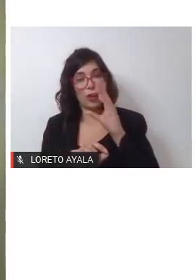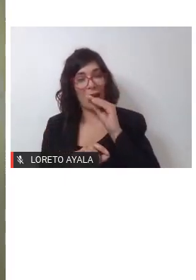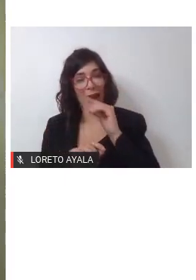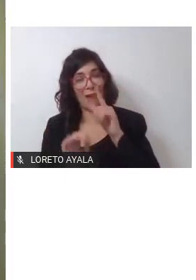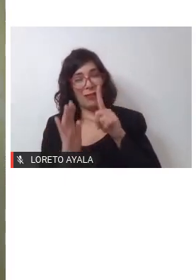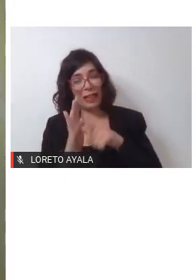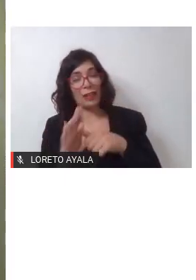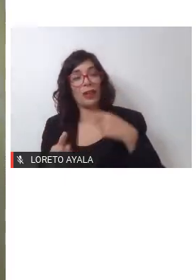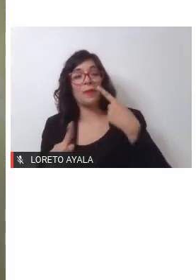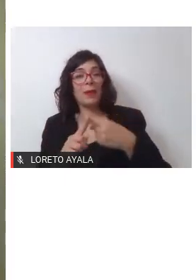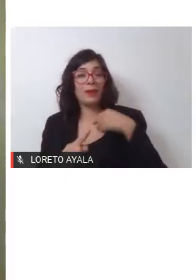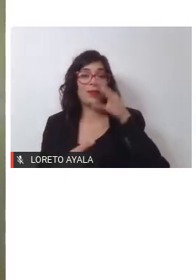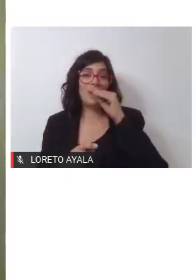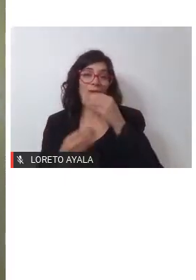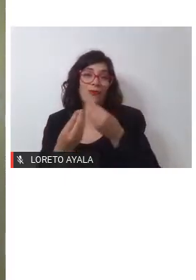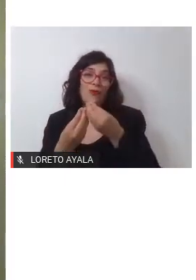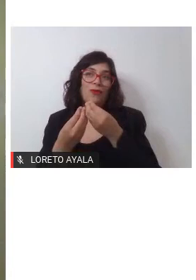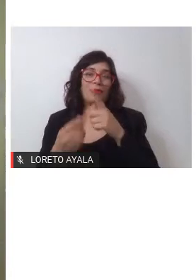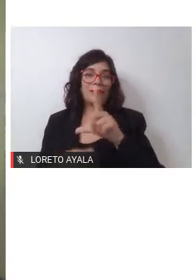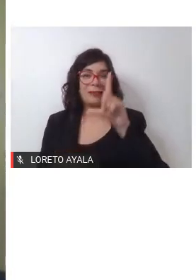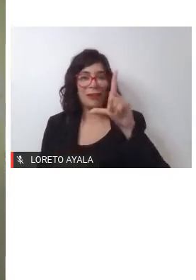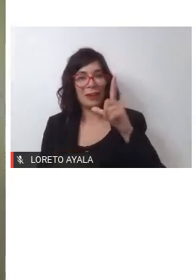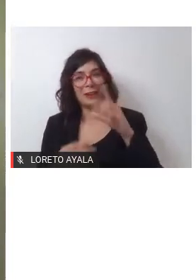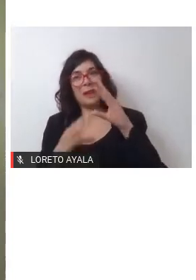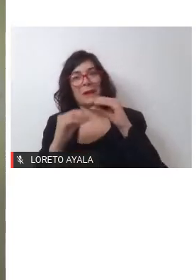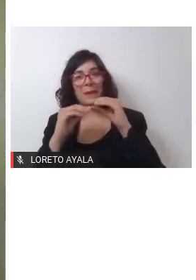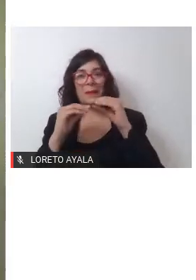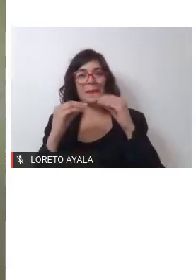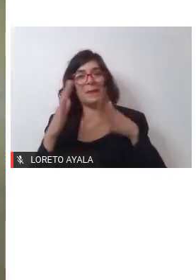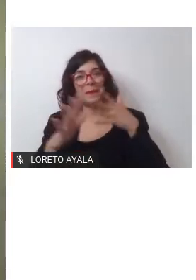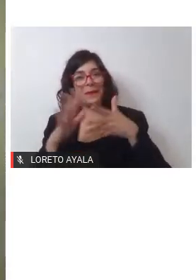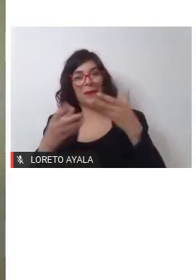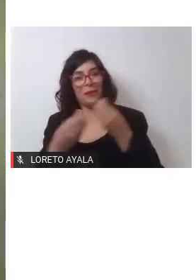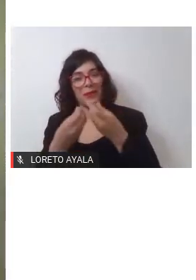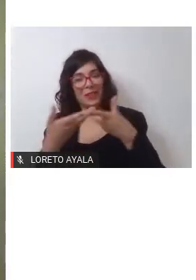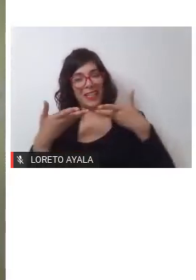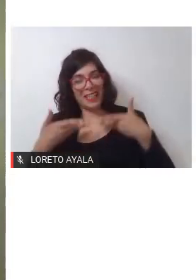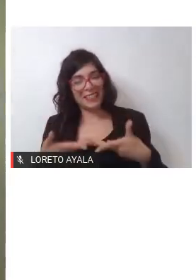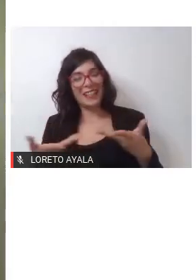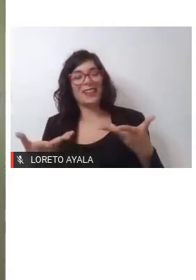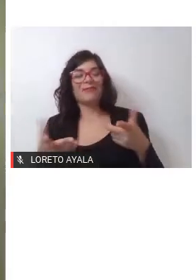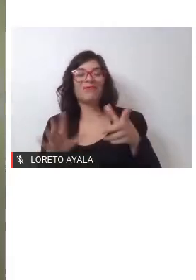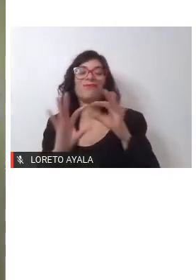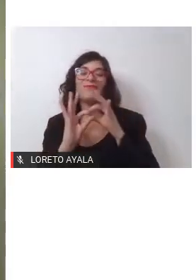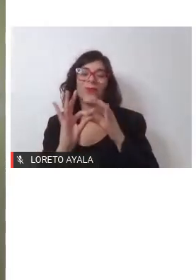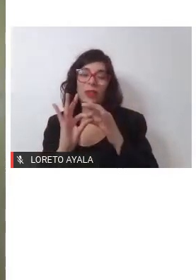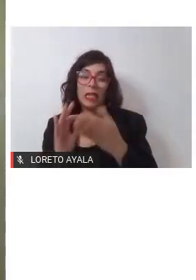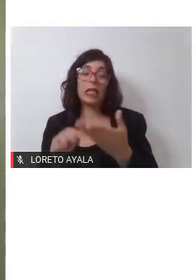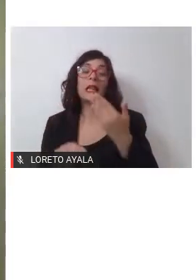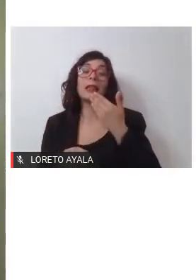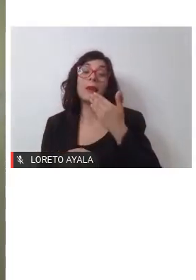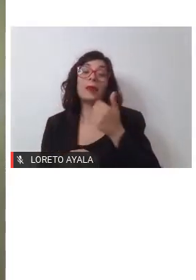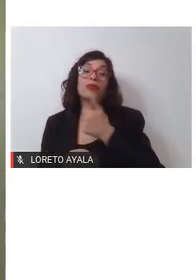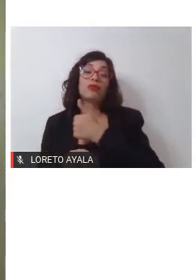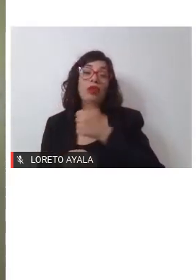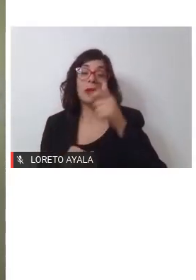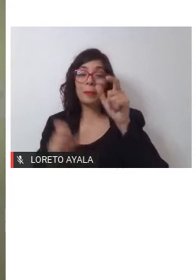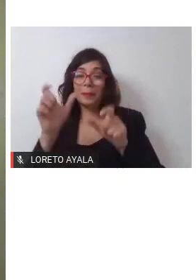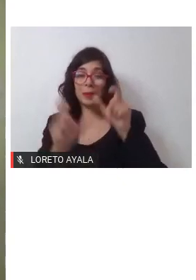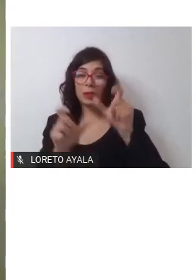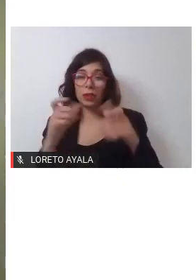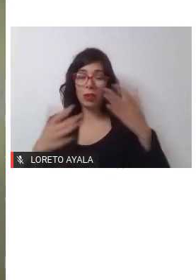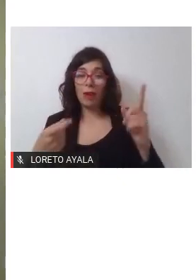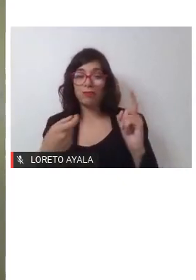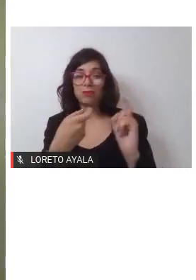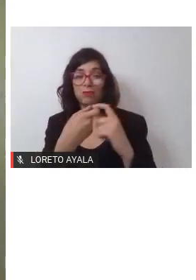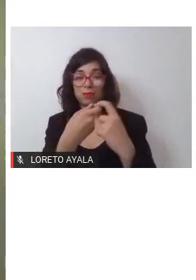hablo mucho, por lo tanto Loreto debe estar muy, muy cansada. Así que agradecerle a Loreto, agradecerle a todos los que se conectaron